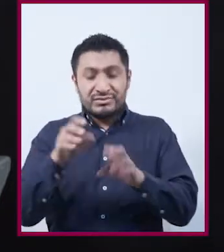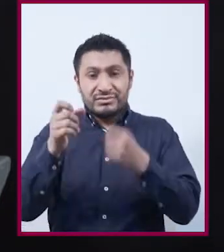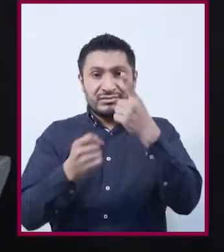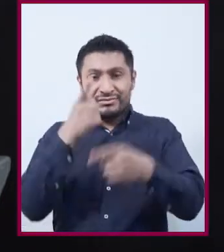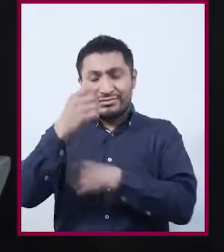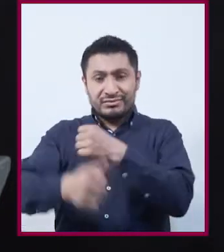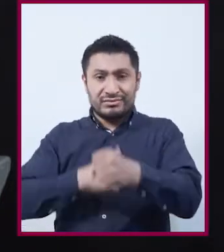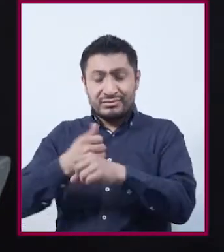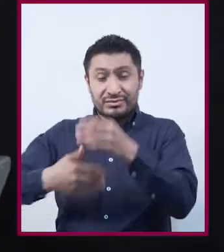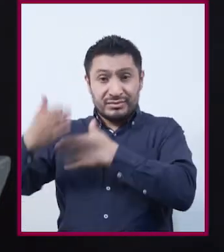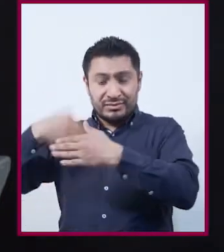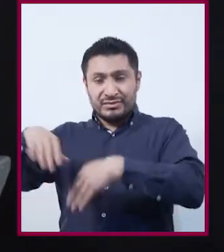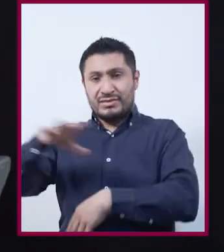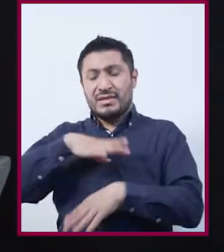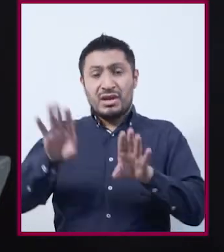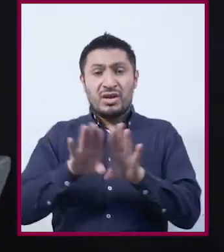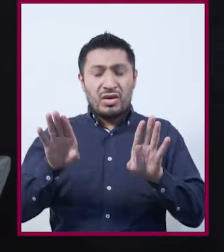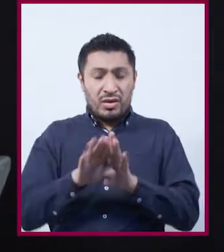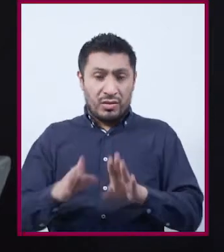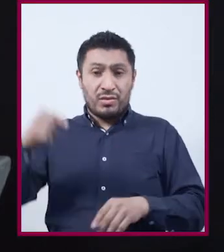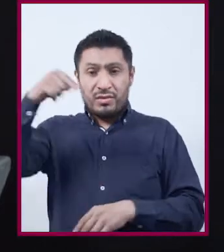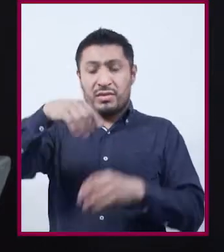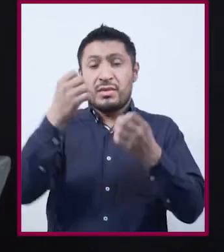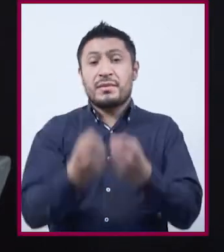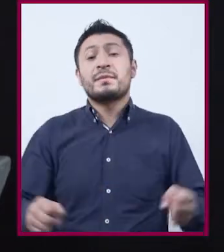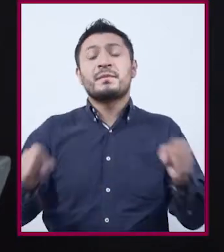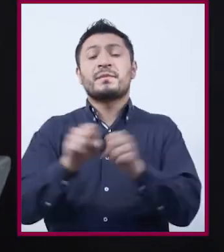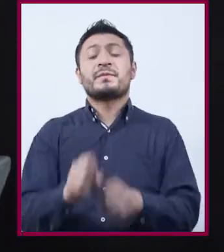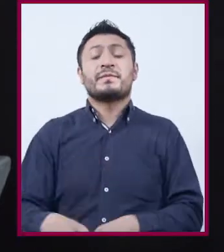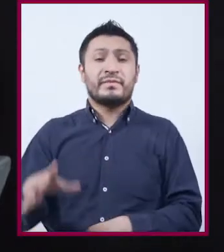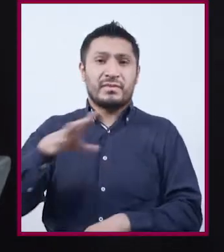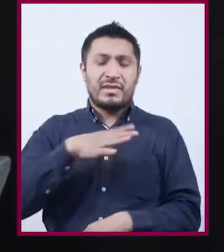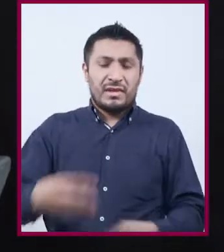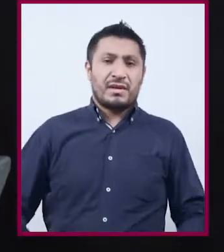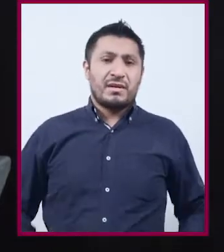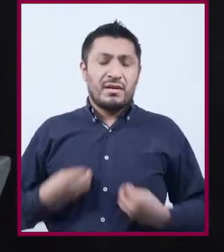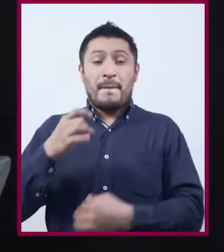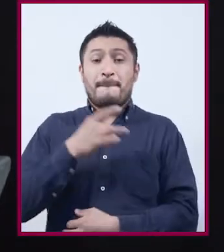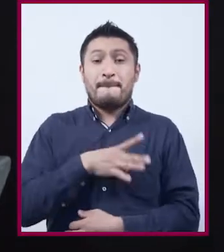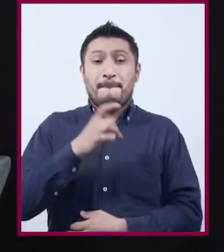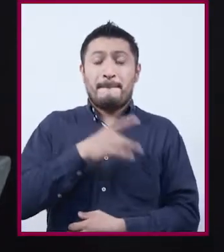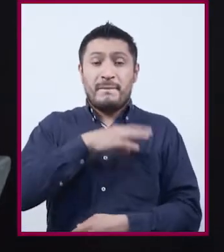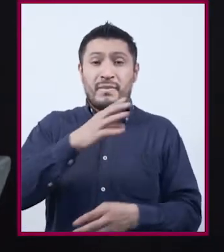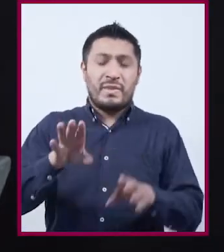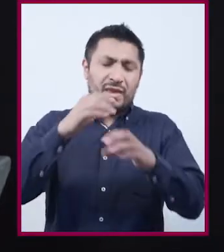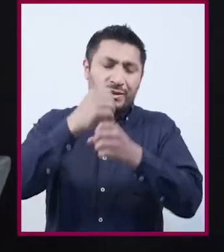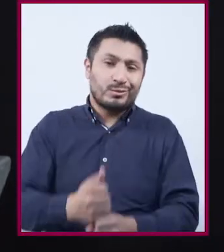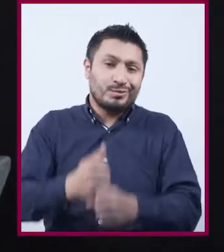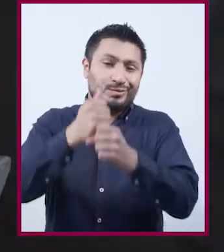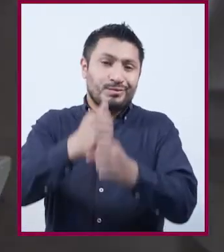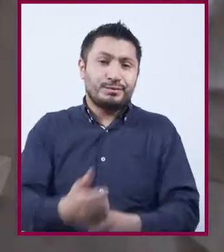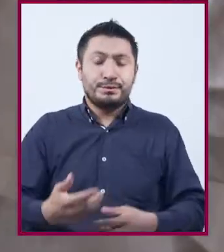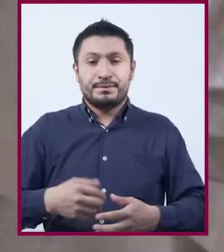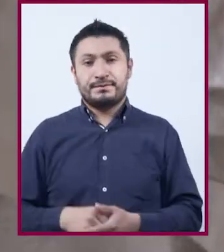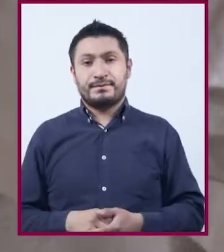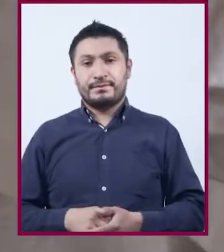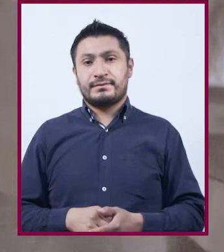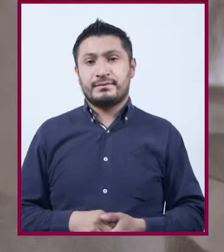que desde hace algunos años hay una tendencia en nuestra sociedad a experimentar un miedo generalizado al sufrimiento.